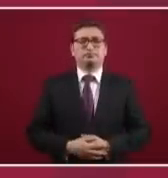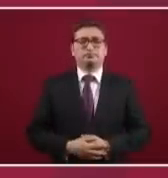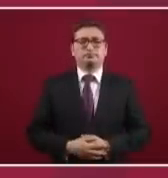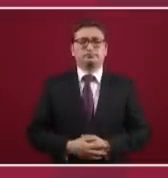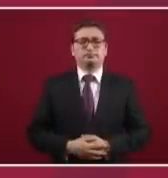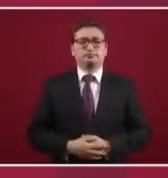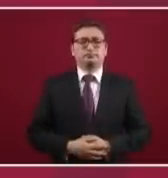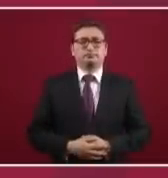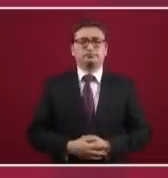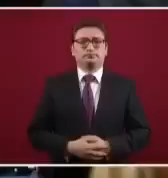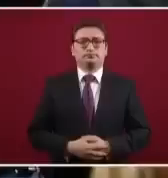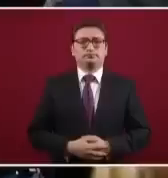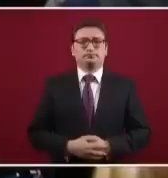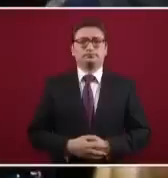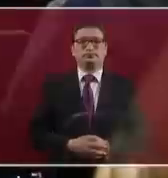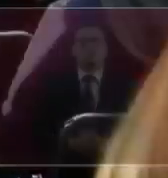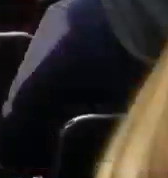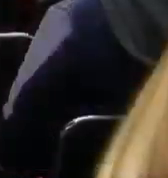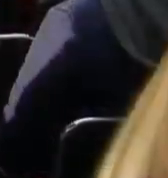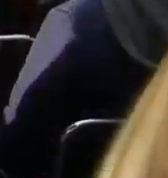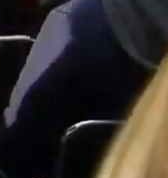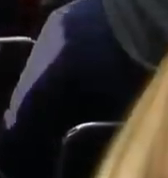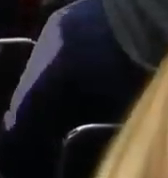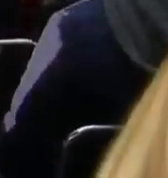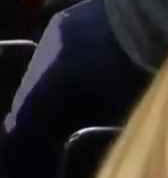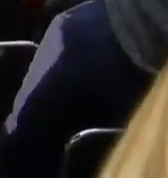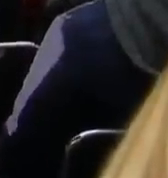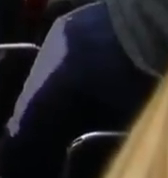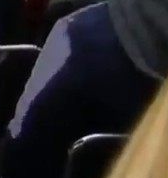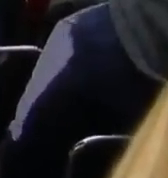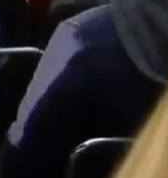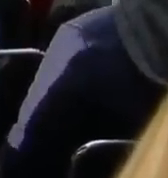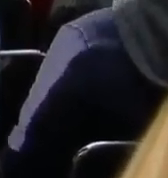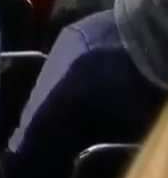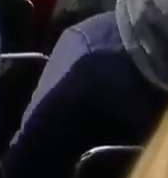Ya el presidente puede ser juzgado